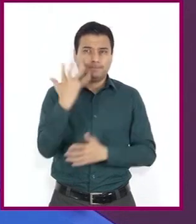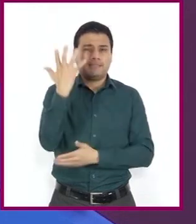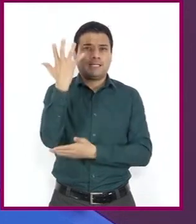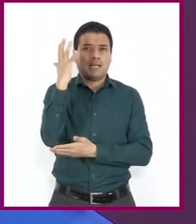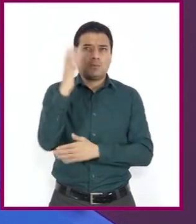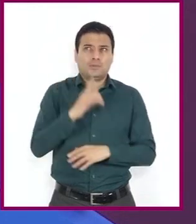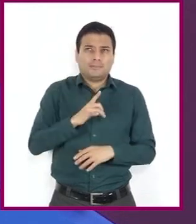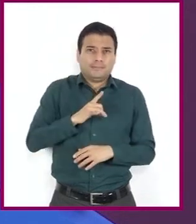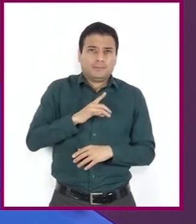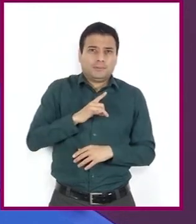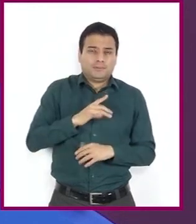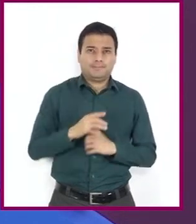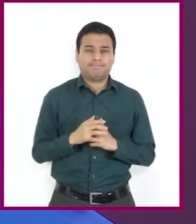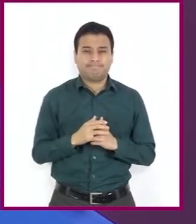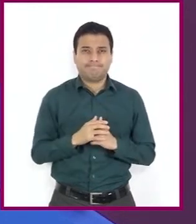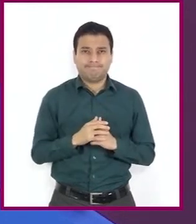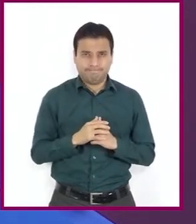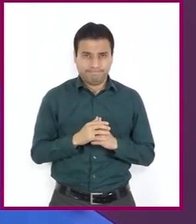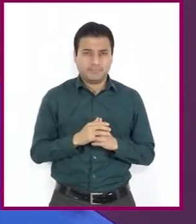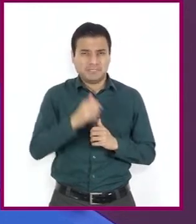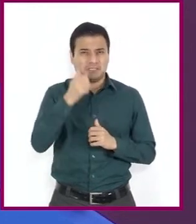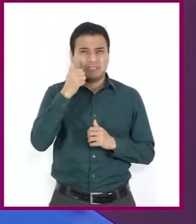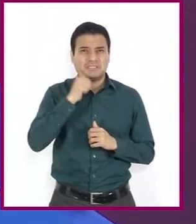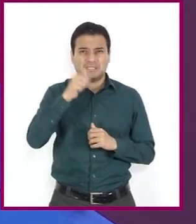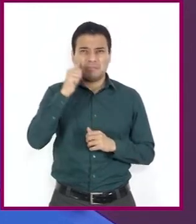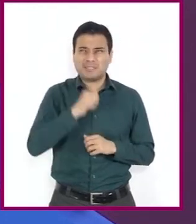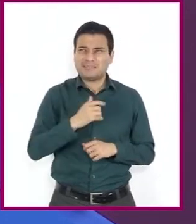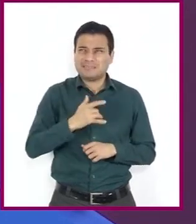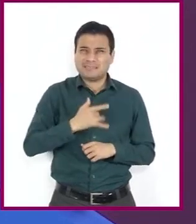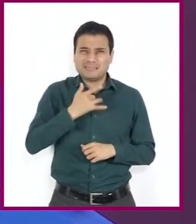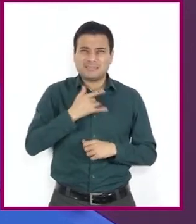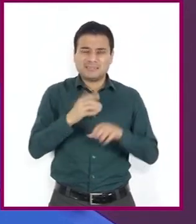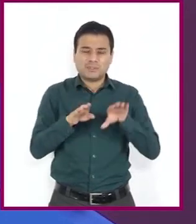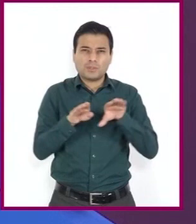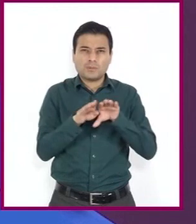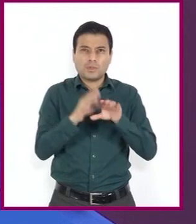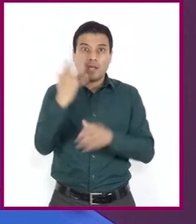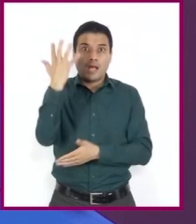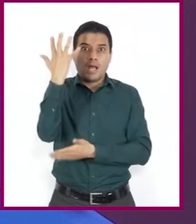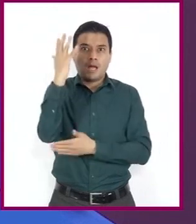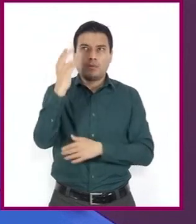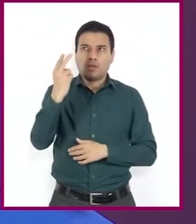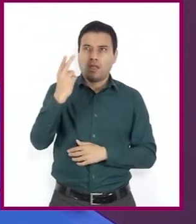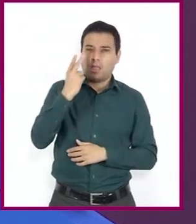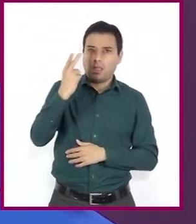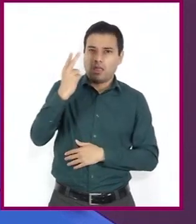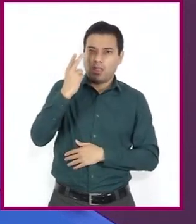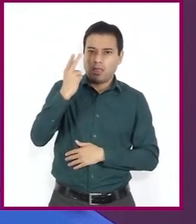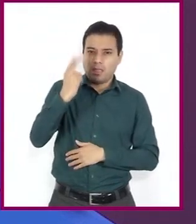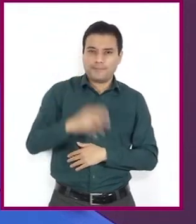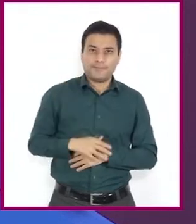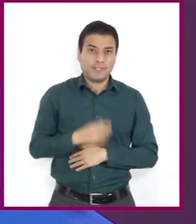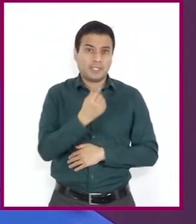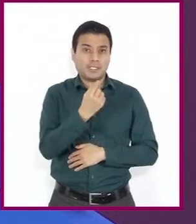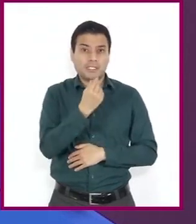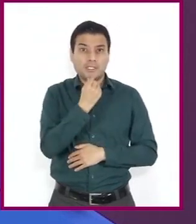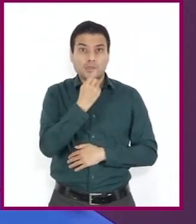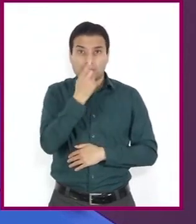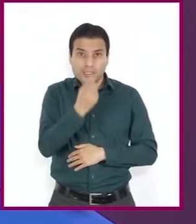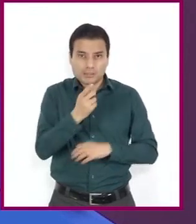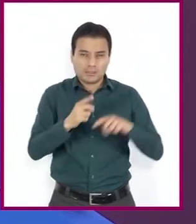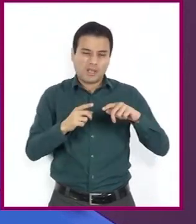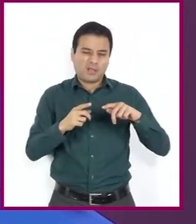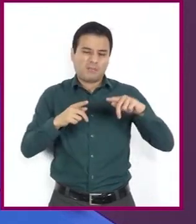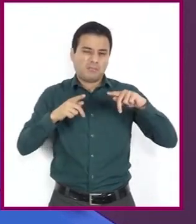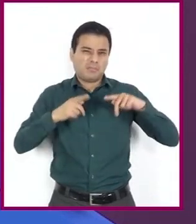árbol del jardín de su casa, que siempre sentía que lo observaba, pero cada vez que él decía algo no le